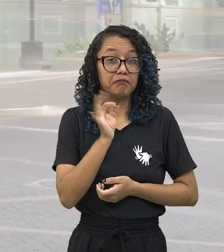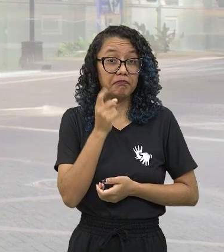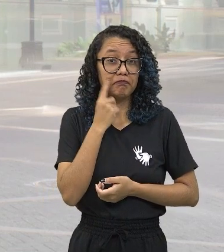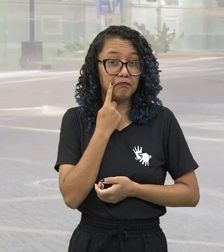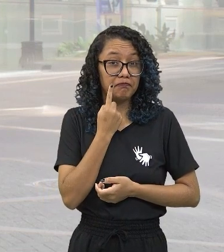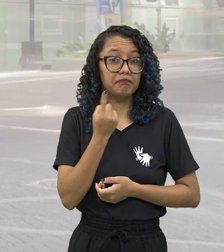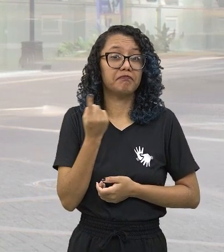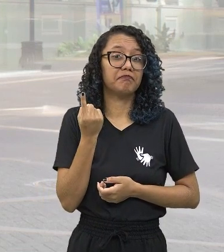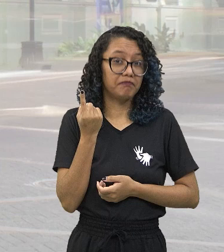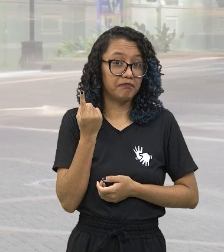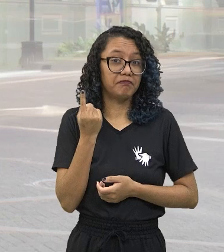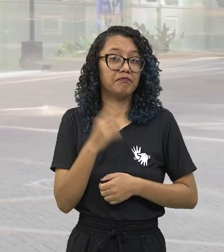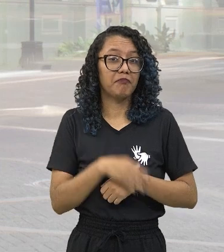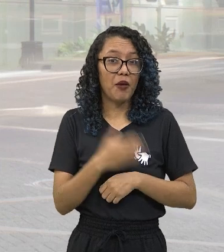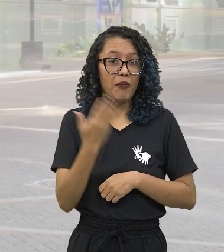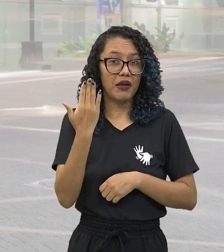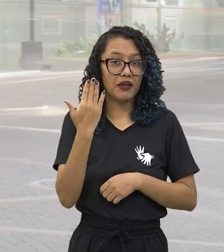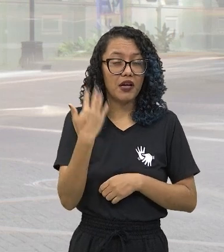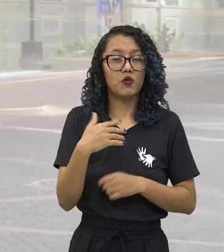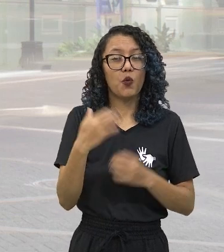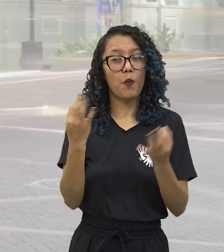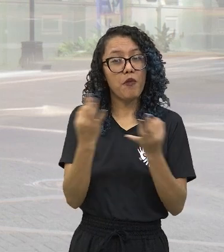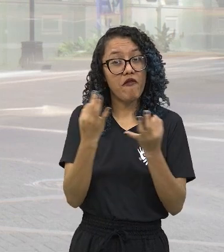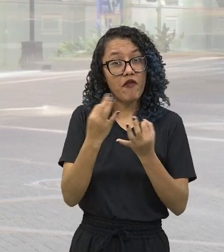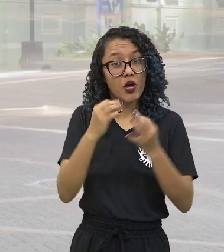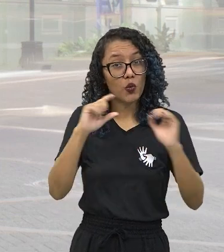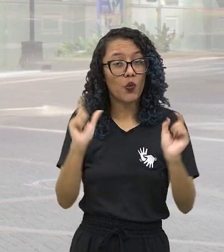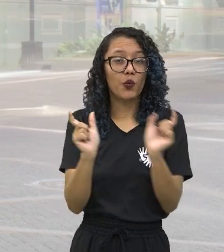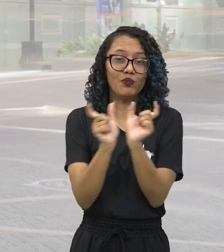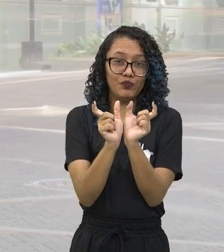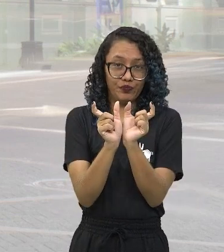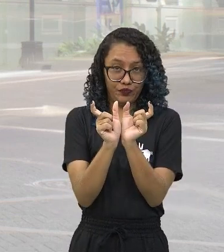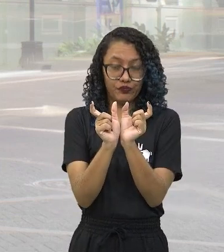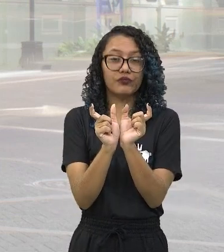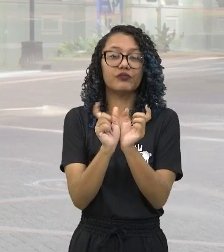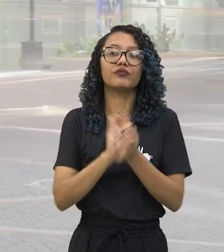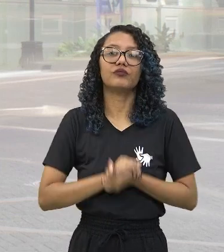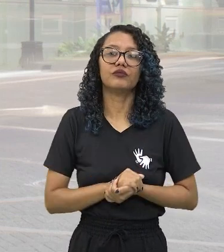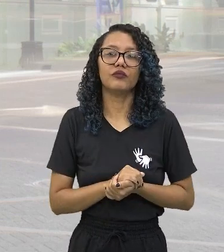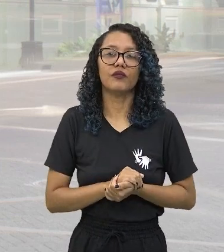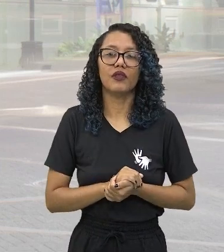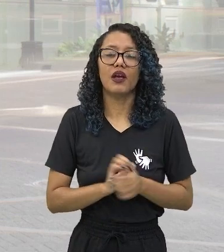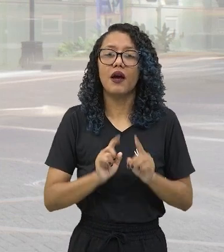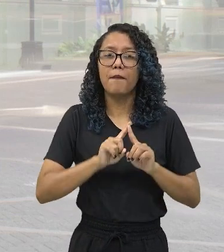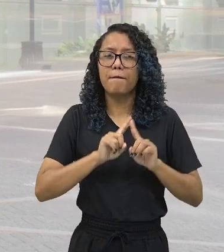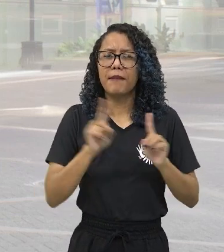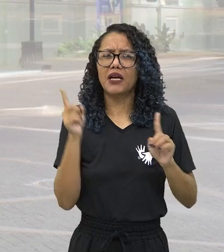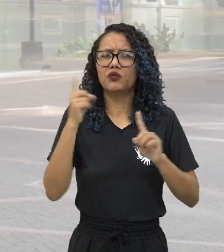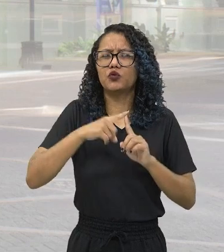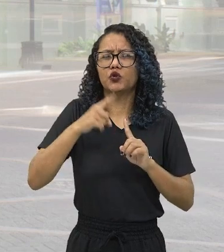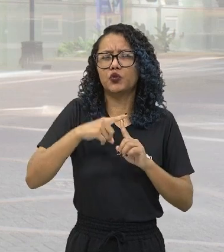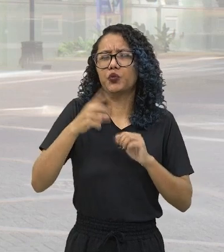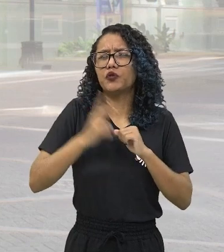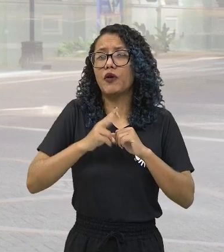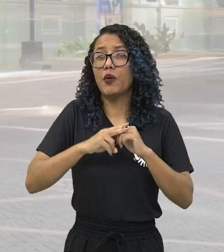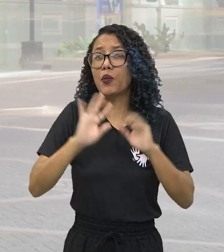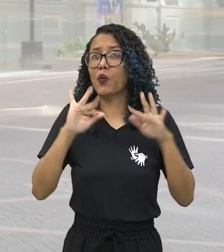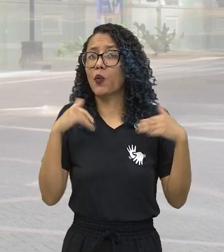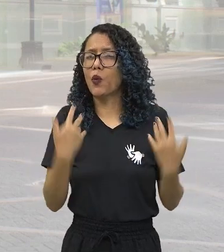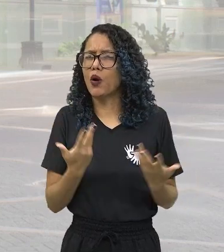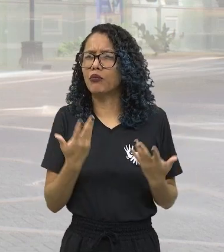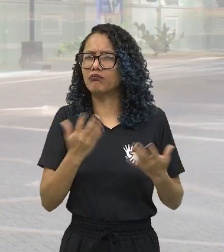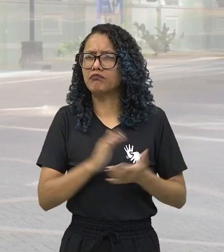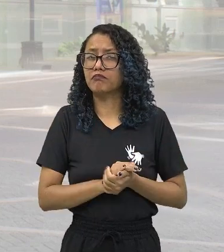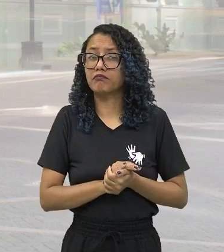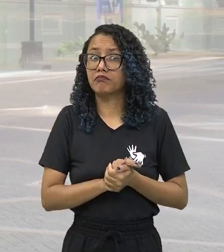Vamos a estudiar el pretérito perfecto compuesto. Pero ¿de qué tipo de verbos? Vamos a ver entonces de